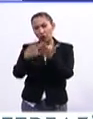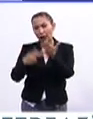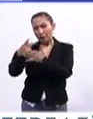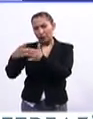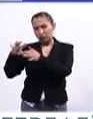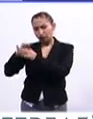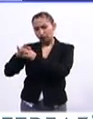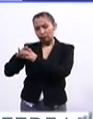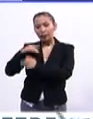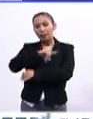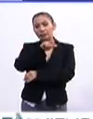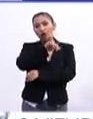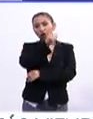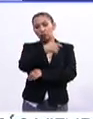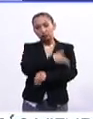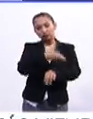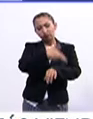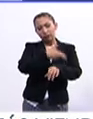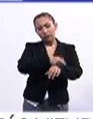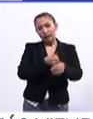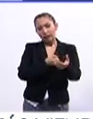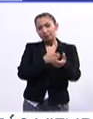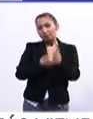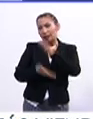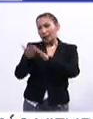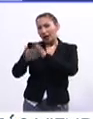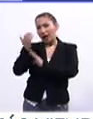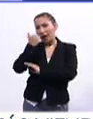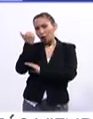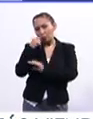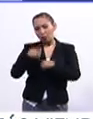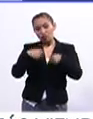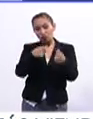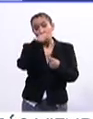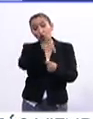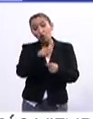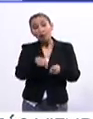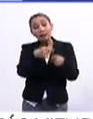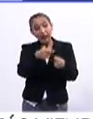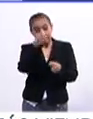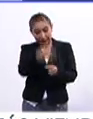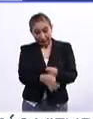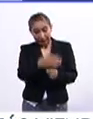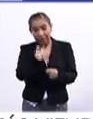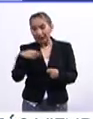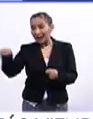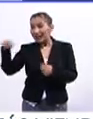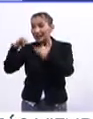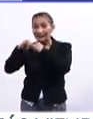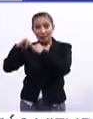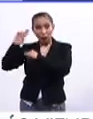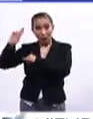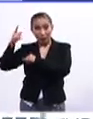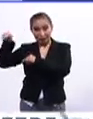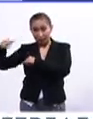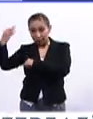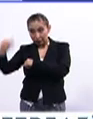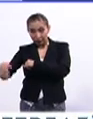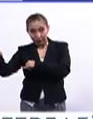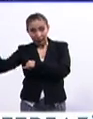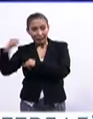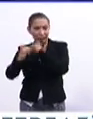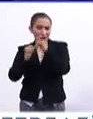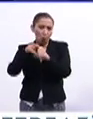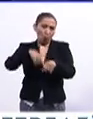programas. Después de tener un proceso de movilidad en donde fuiste asignado y tienes una aceptación por parte de la instancia receptora